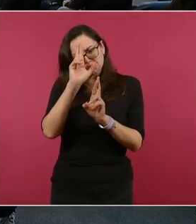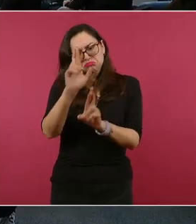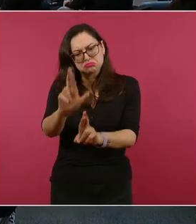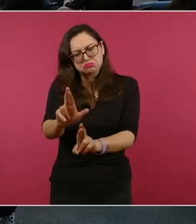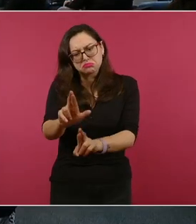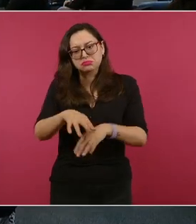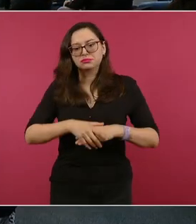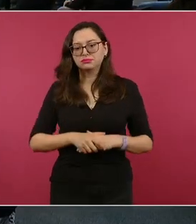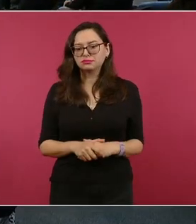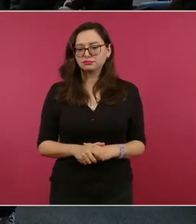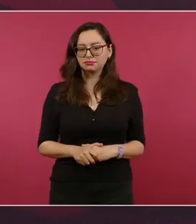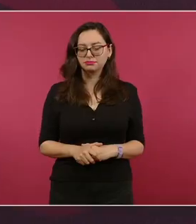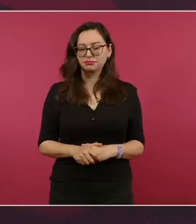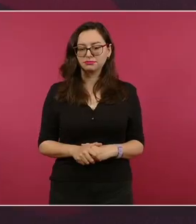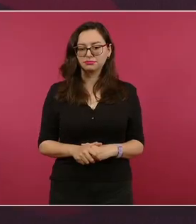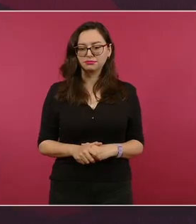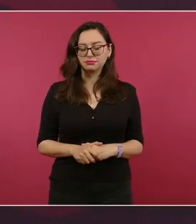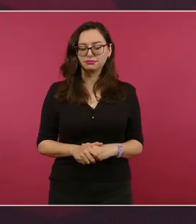planteamiento, tu